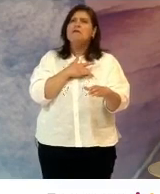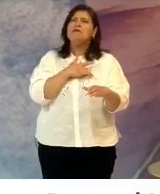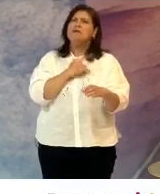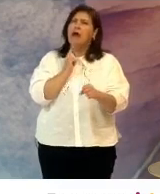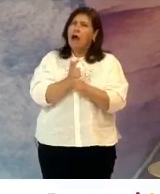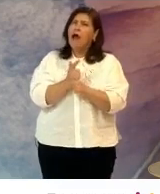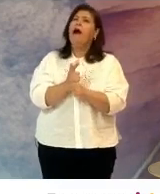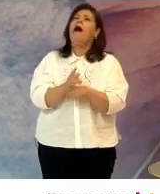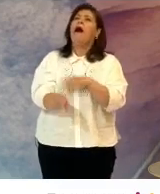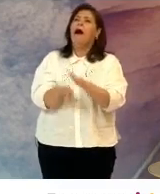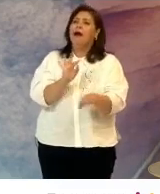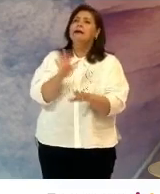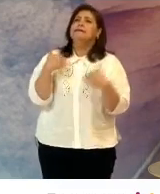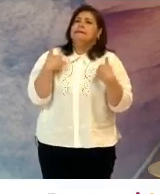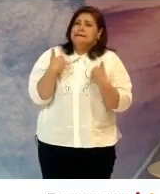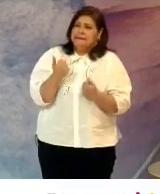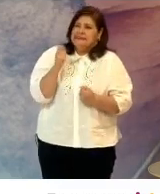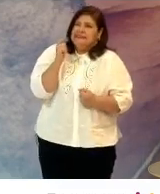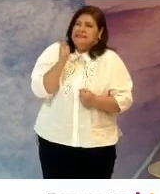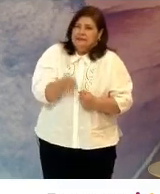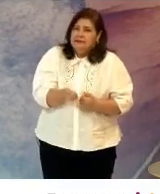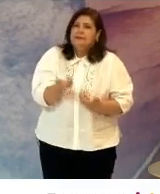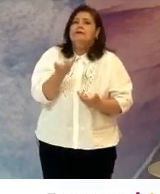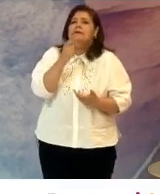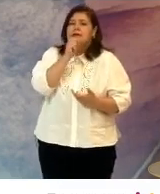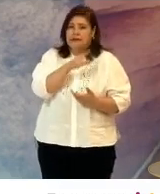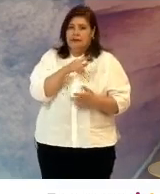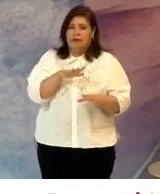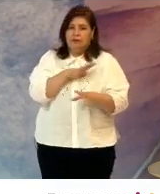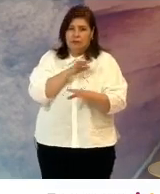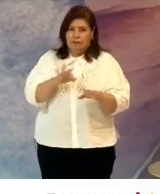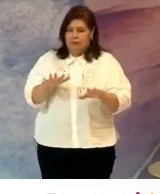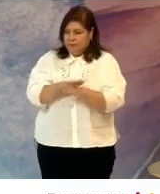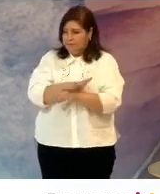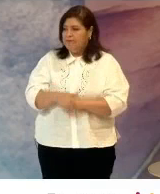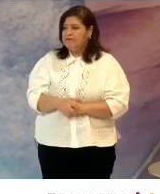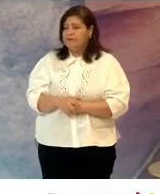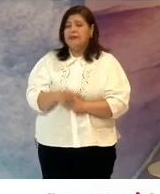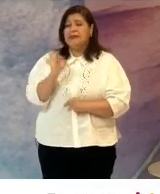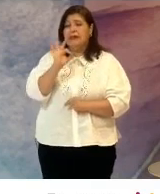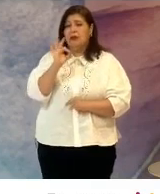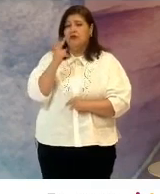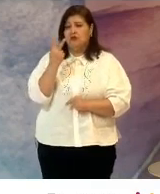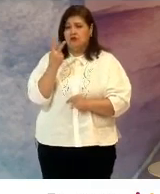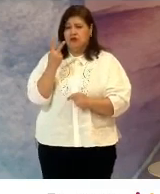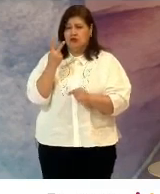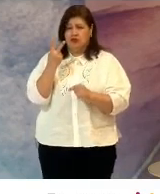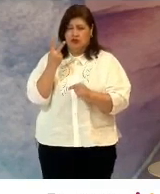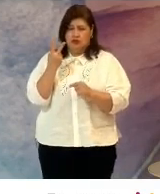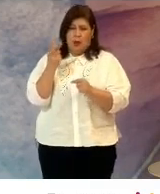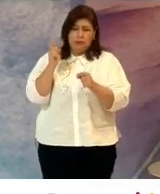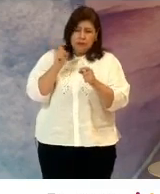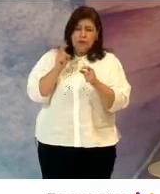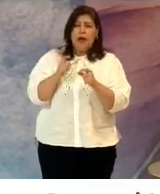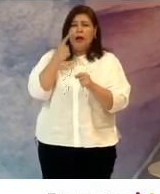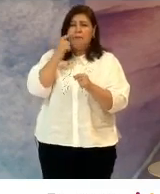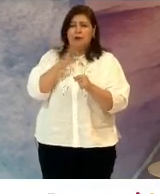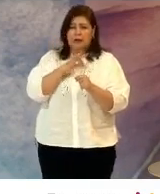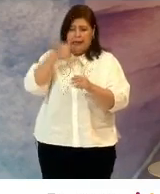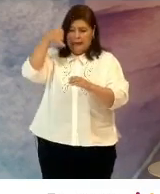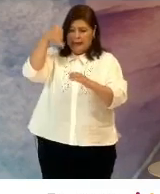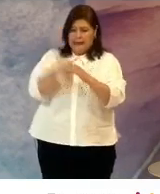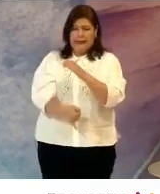el futuro. Si damos doble clic en la raíz